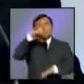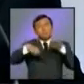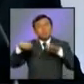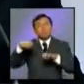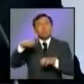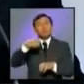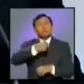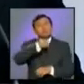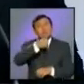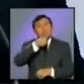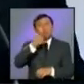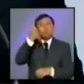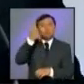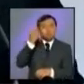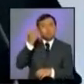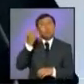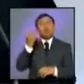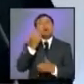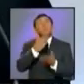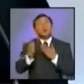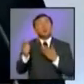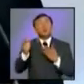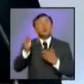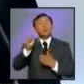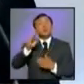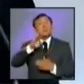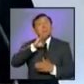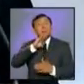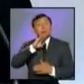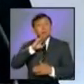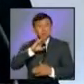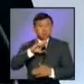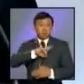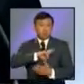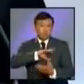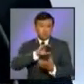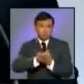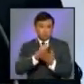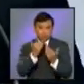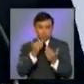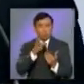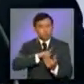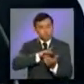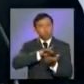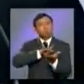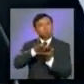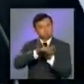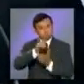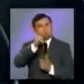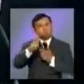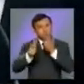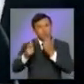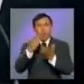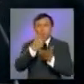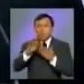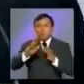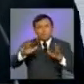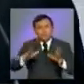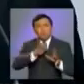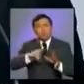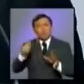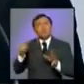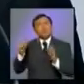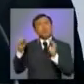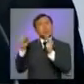que no no lo recuerdo hay un artículo que desmiente este tipo de acusaciones para qué se los mencioné si no me acuerdo verdad Pero